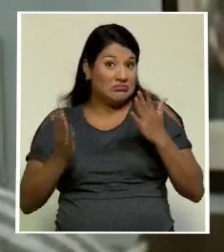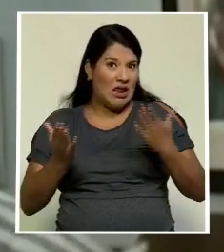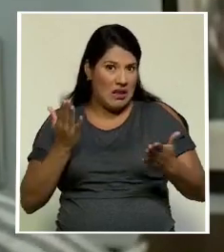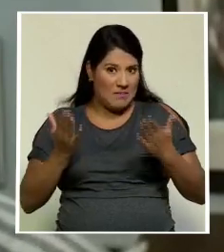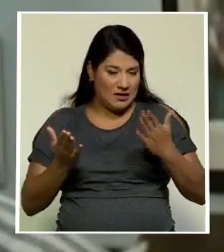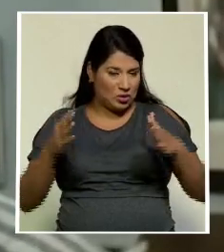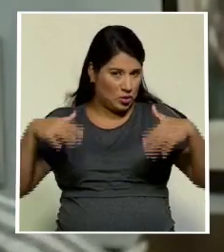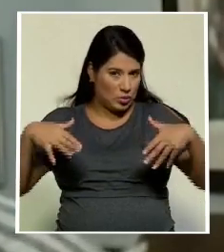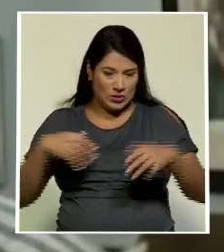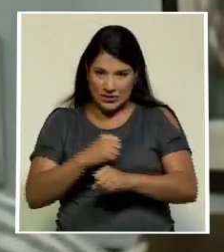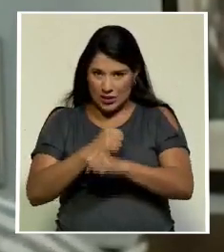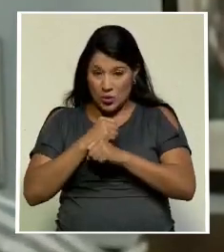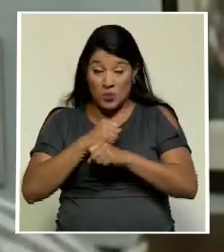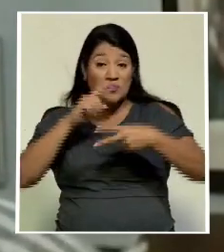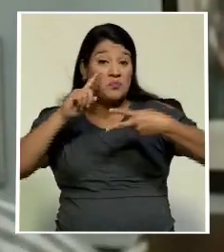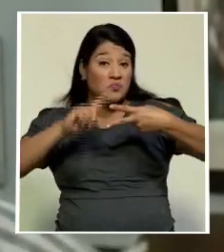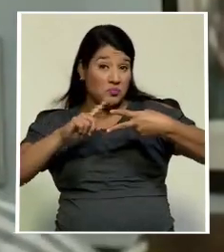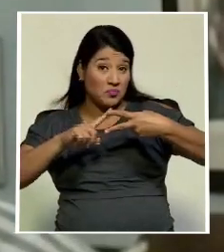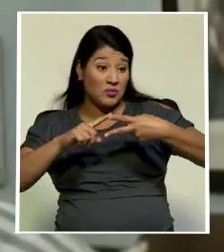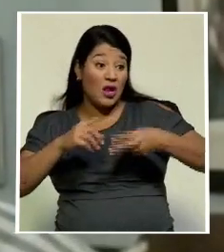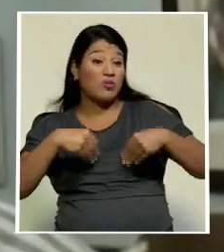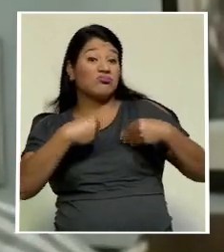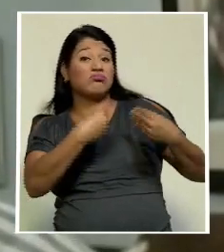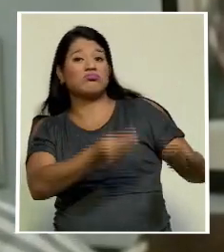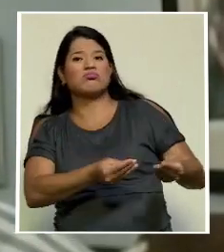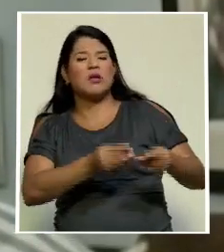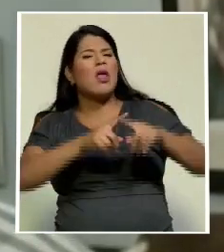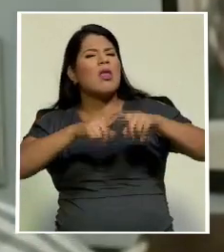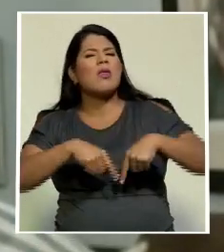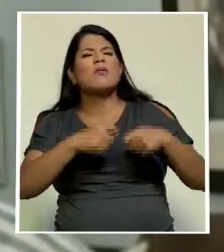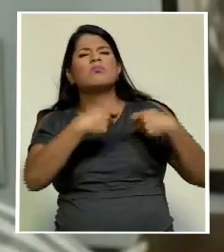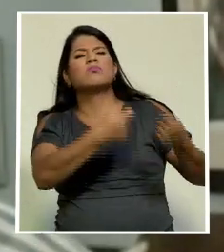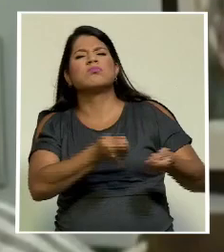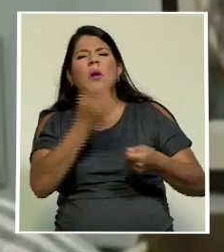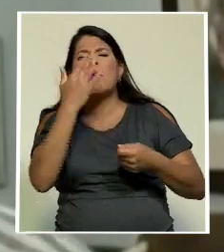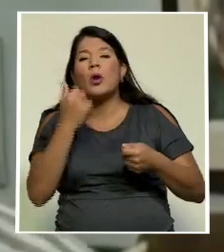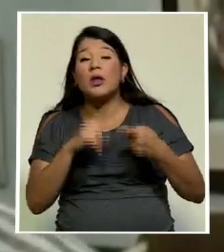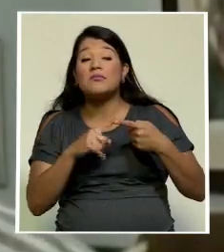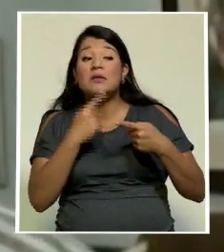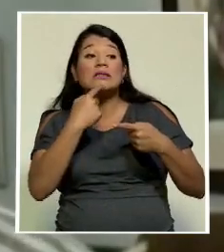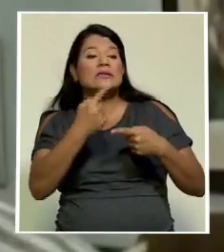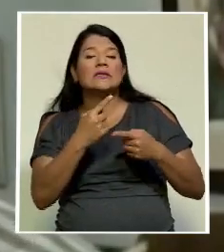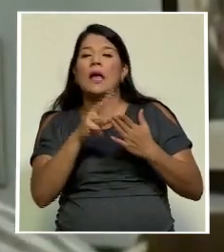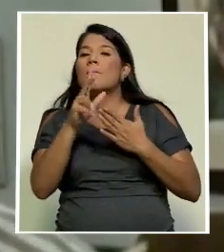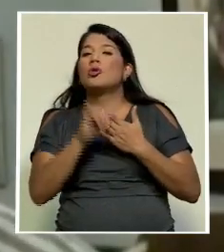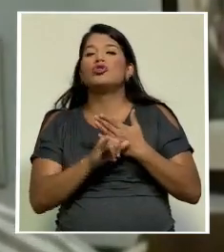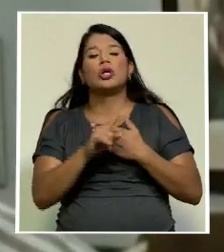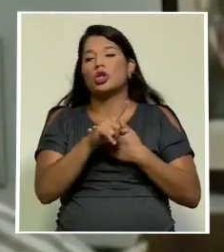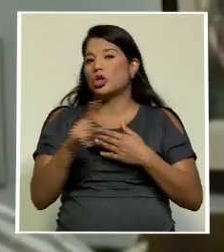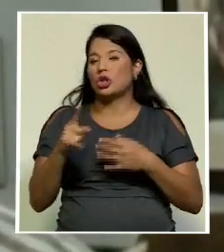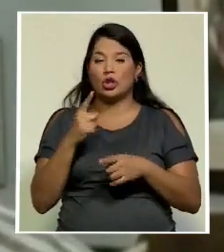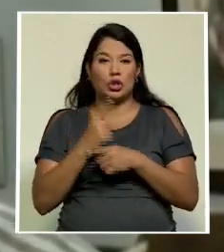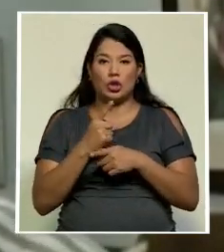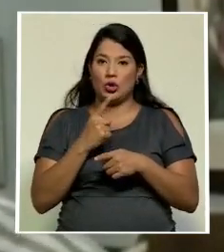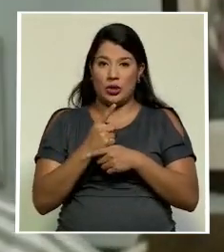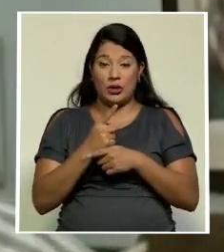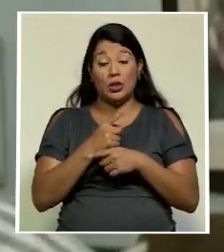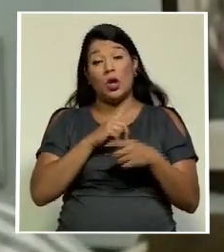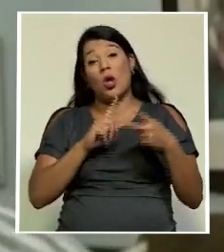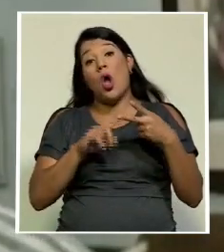Uno, porque considera que el proyecto es inoportuno, que no es conveniente,